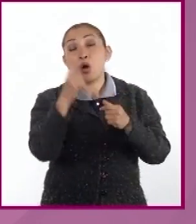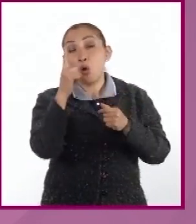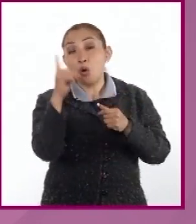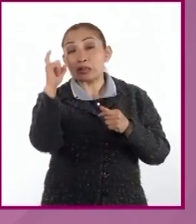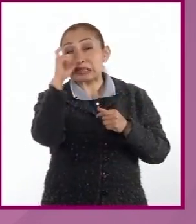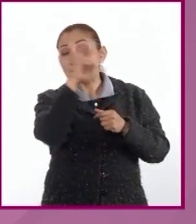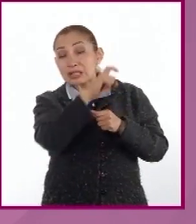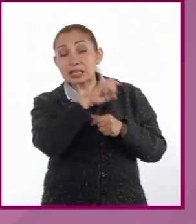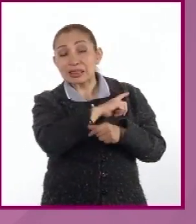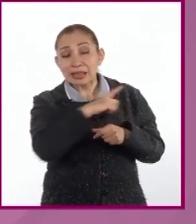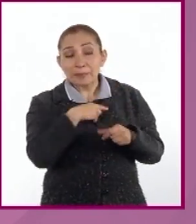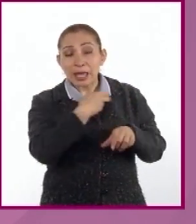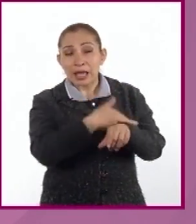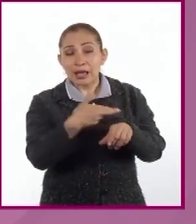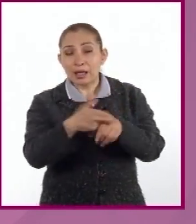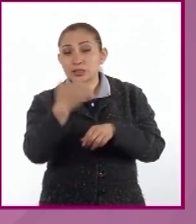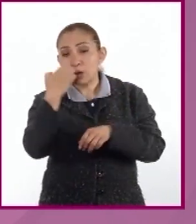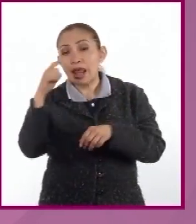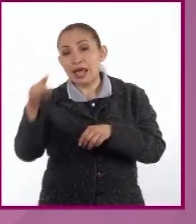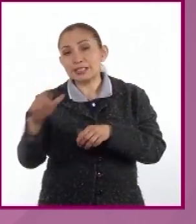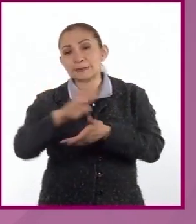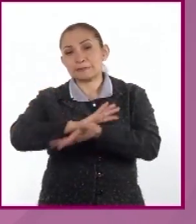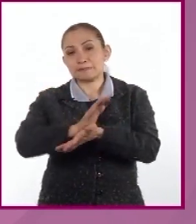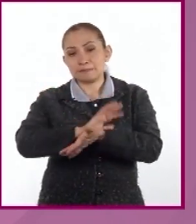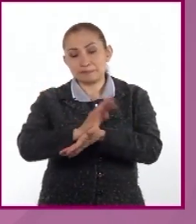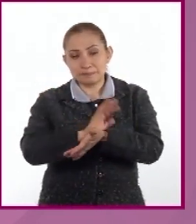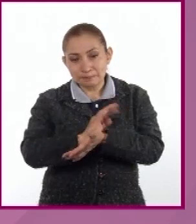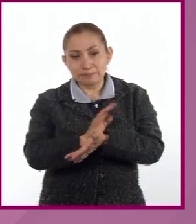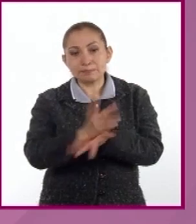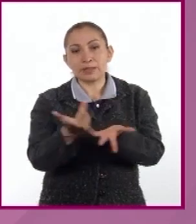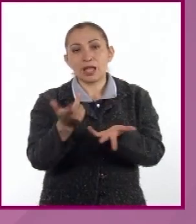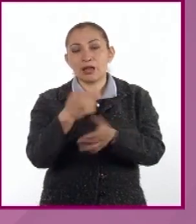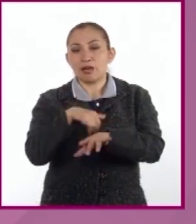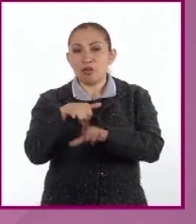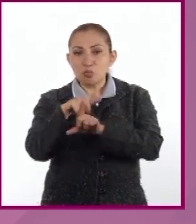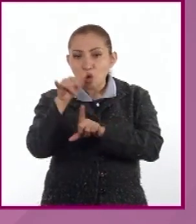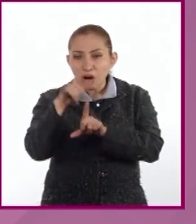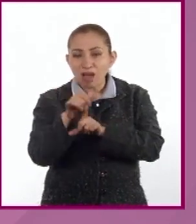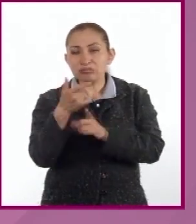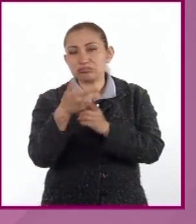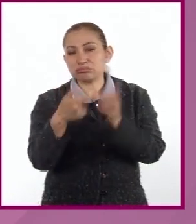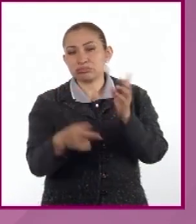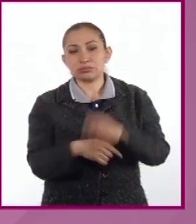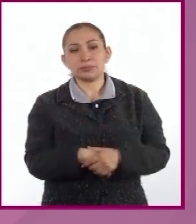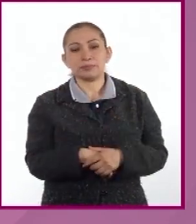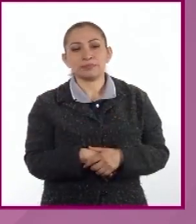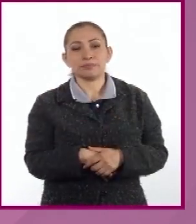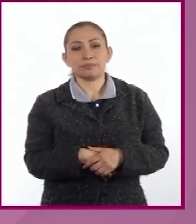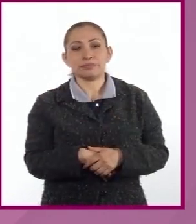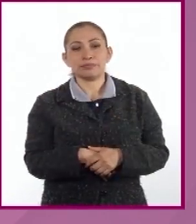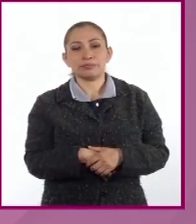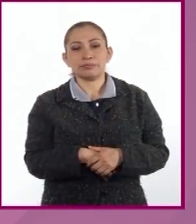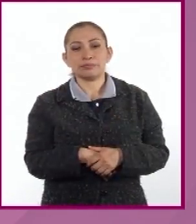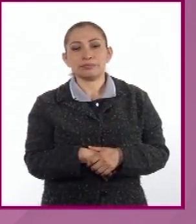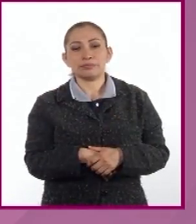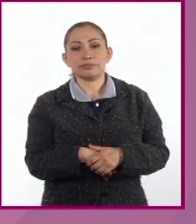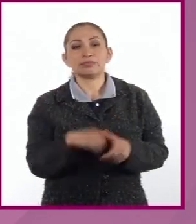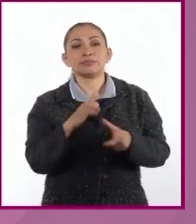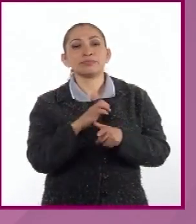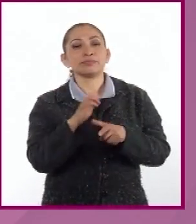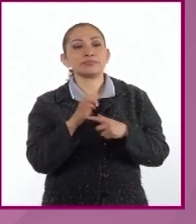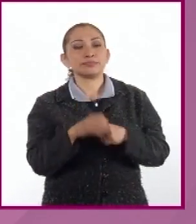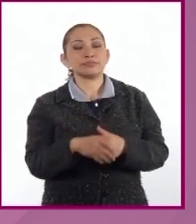conflicto que hay en la escuela sería la discriminación, el bullying y todo eso. Entonces pues